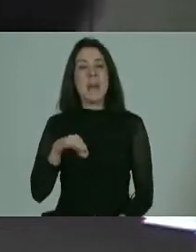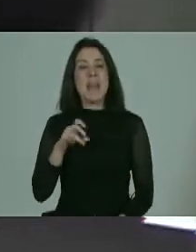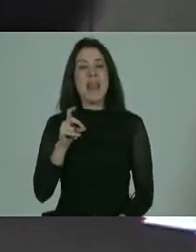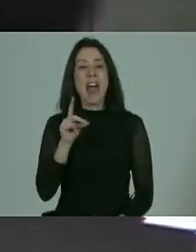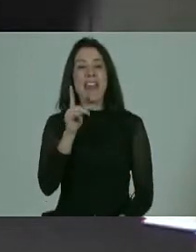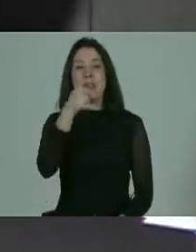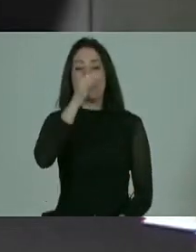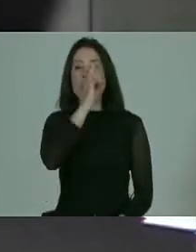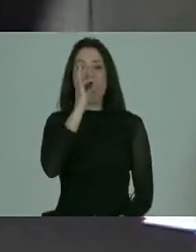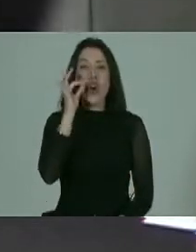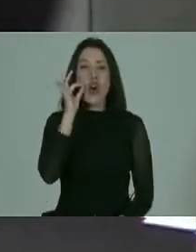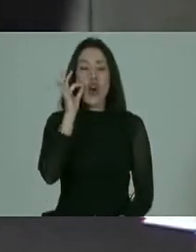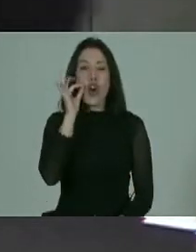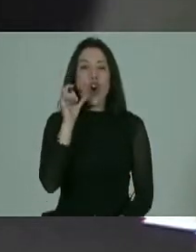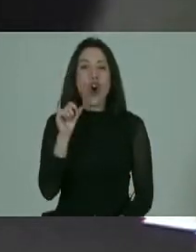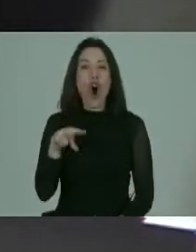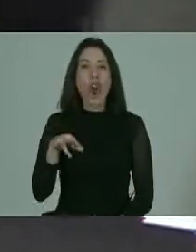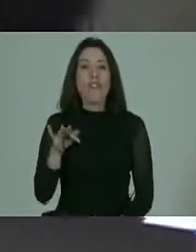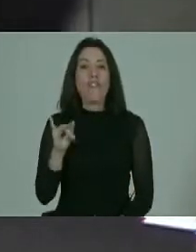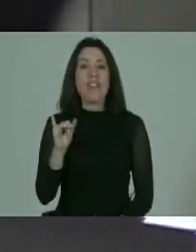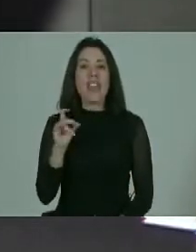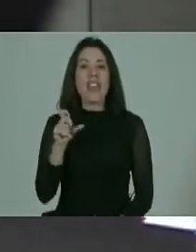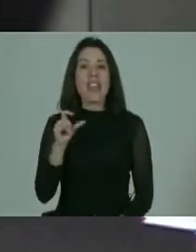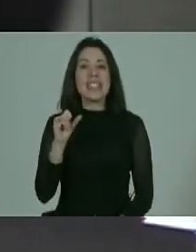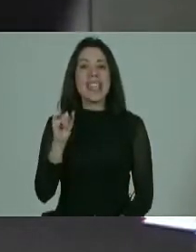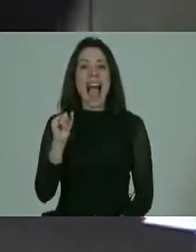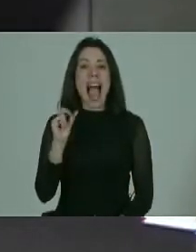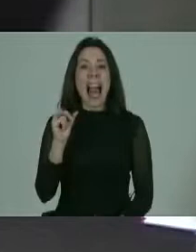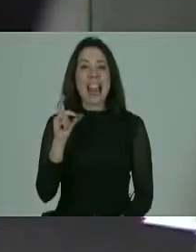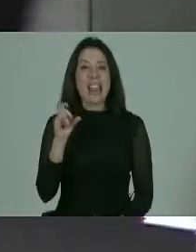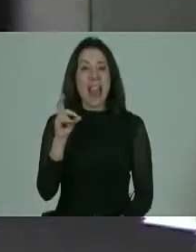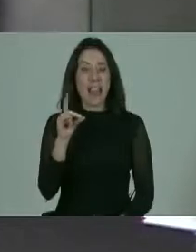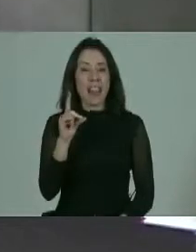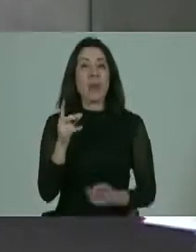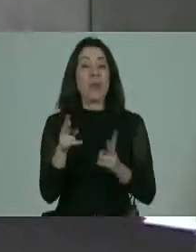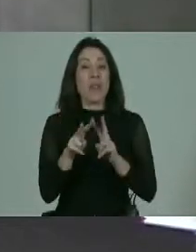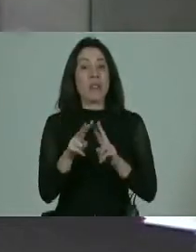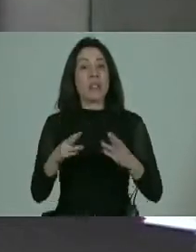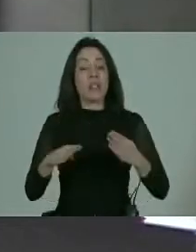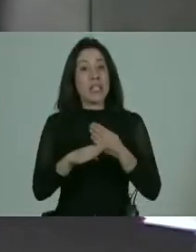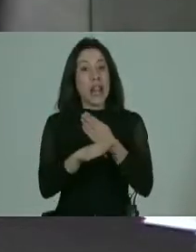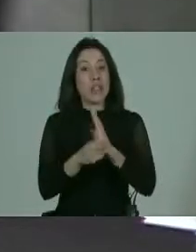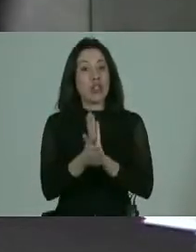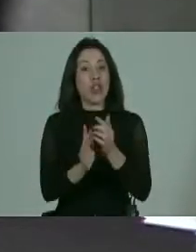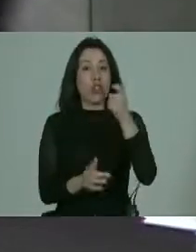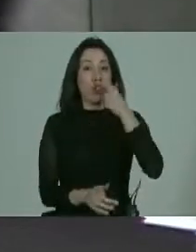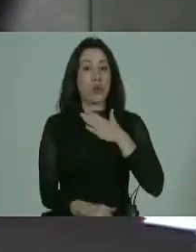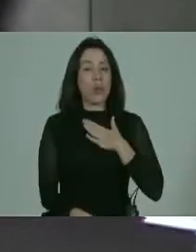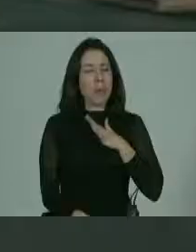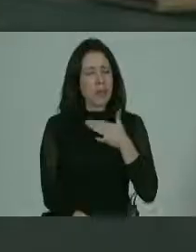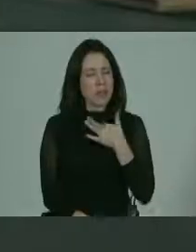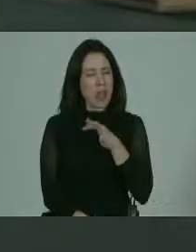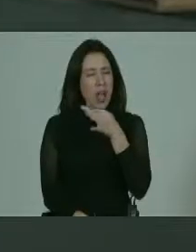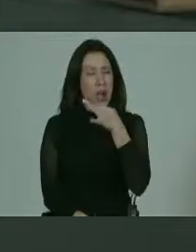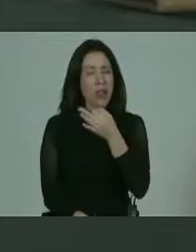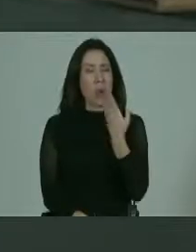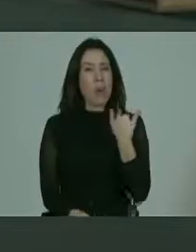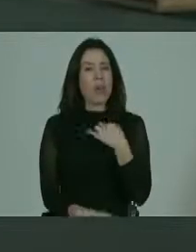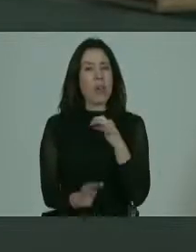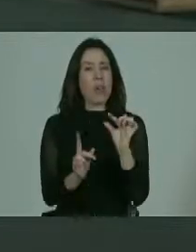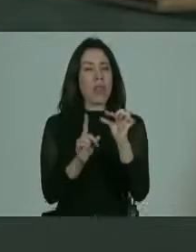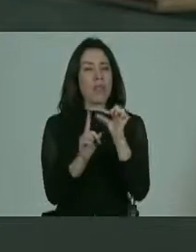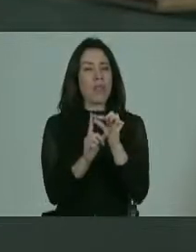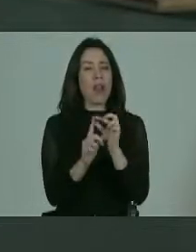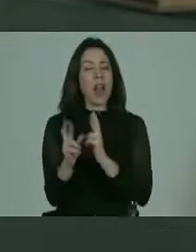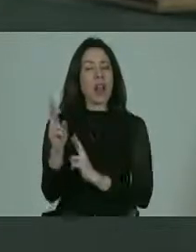esto se deberá aplicar de manera transversal en la vida de cualquier ser humano y parece que lo he contado un poco al inicio cuando definía la